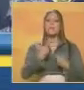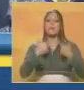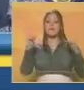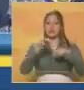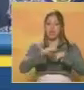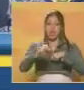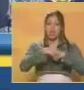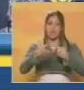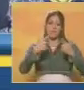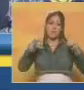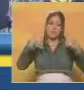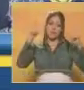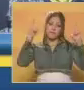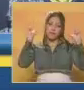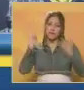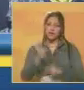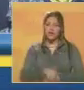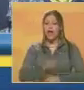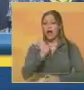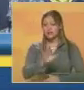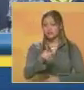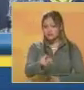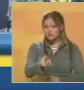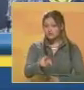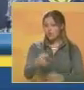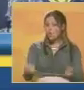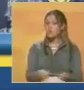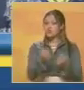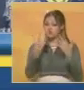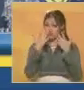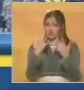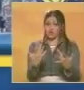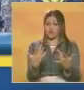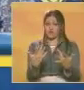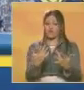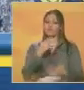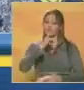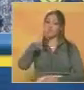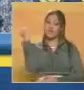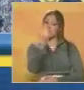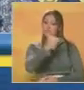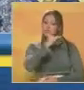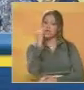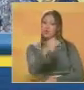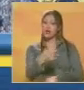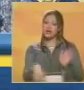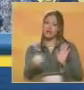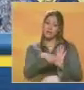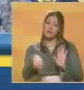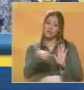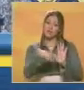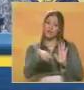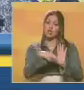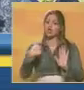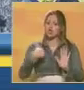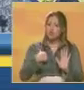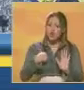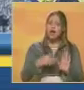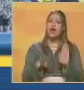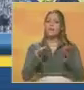permisivo en este tipo de acciones que pública y notoriamente se han denunciado persistentemente. Nosotros nos